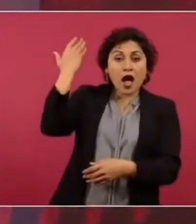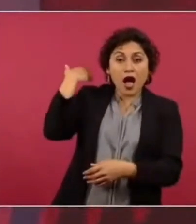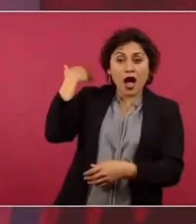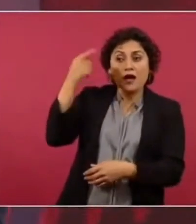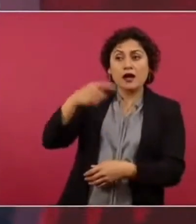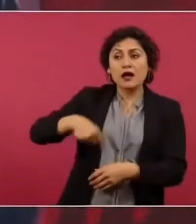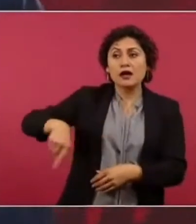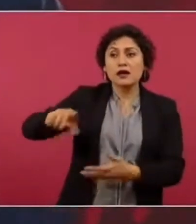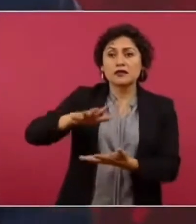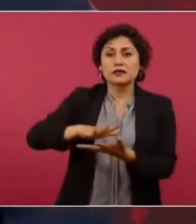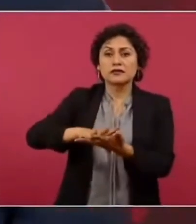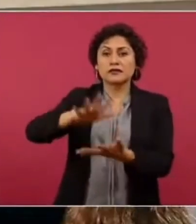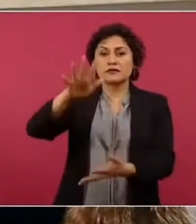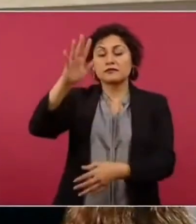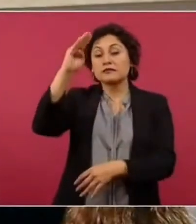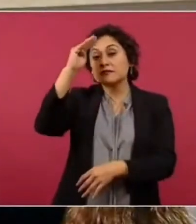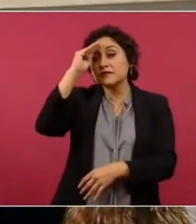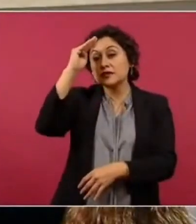que no